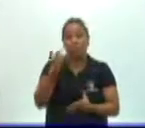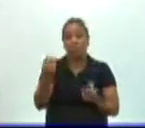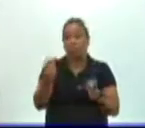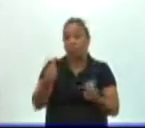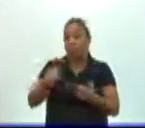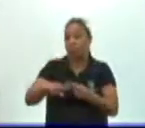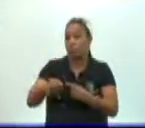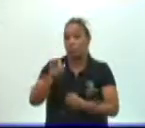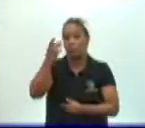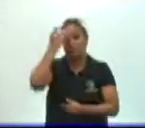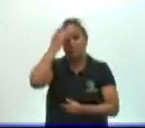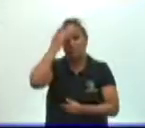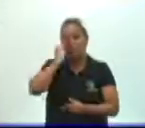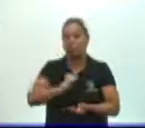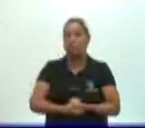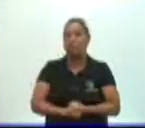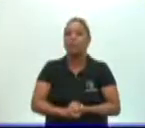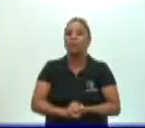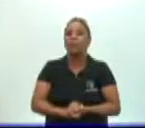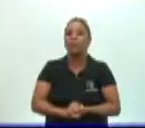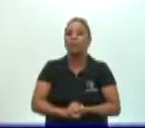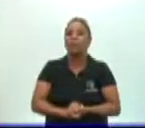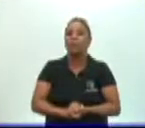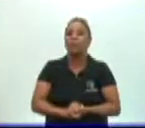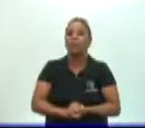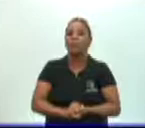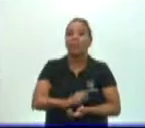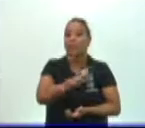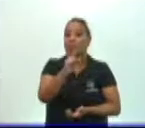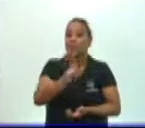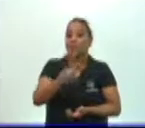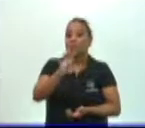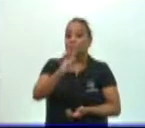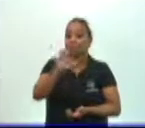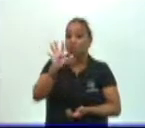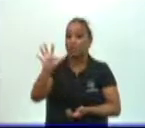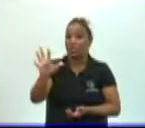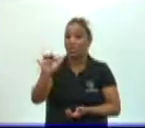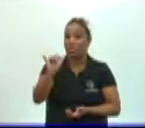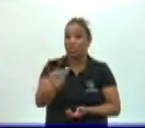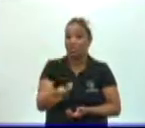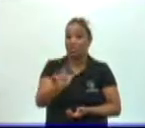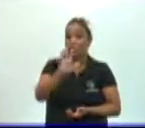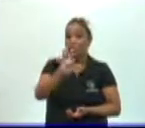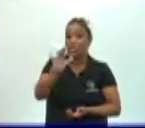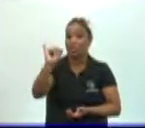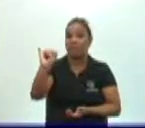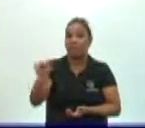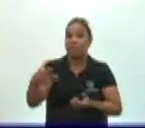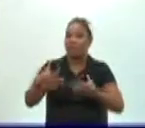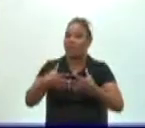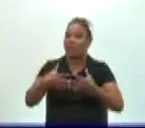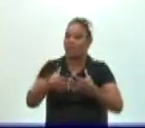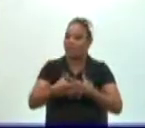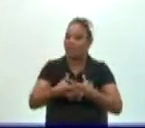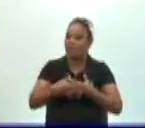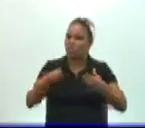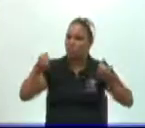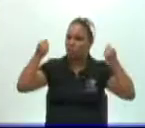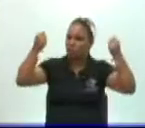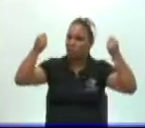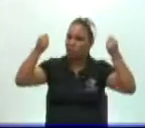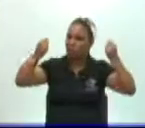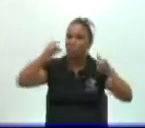manera particular, la pregunta 55 y 56 está relacionada con la sublevación de